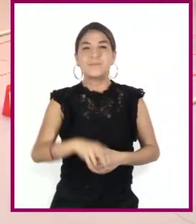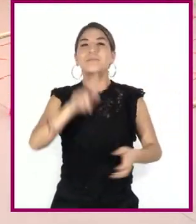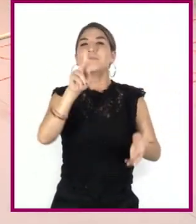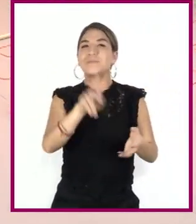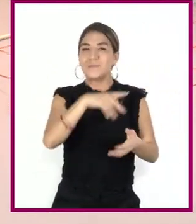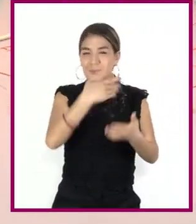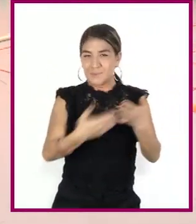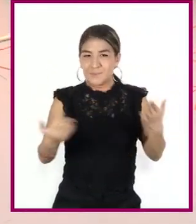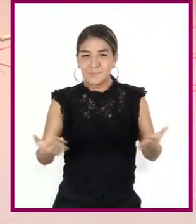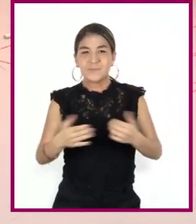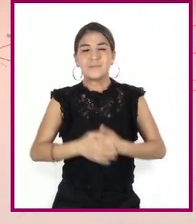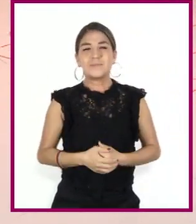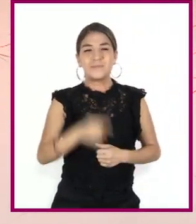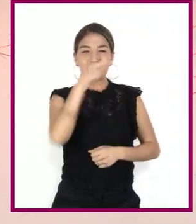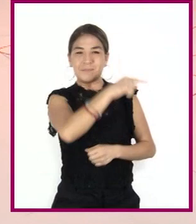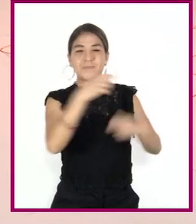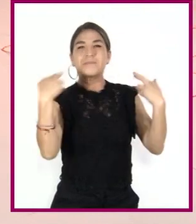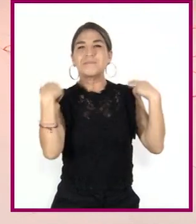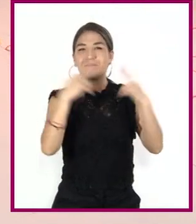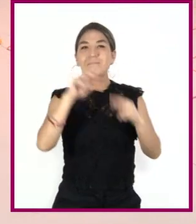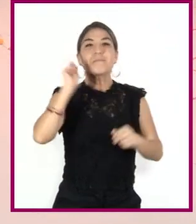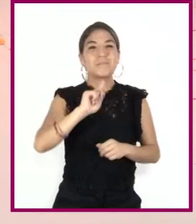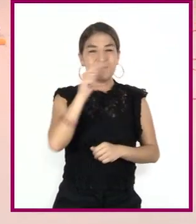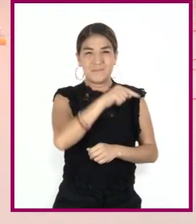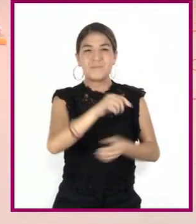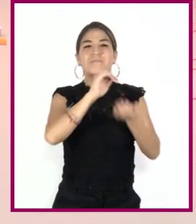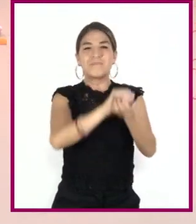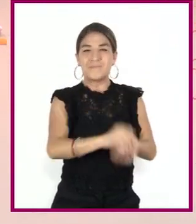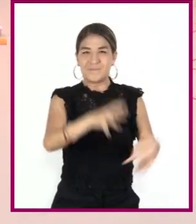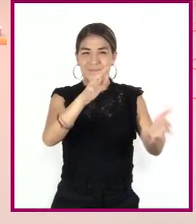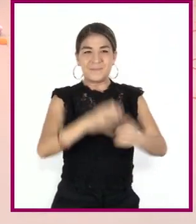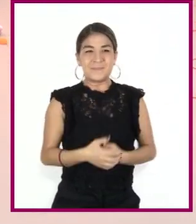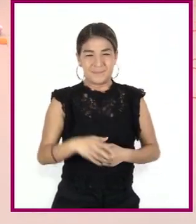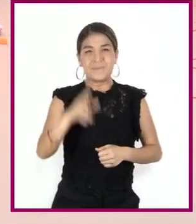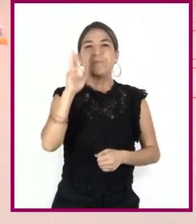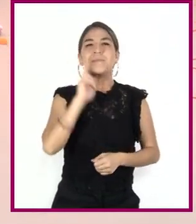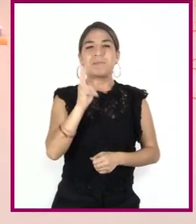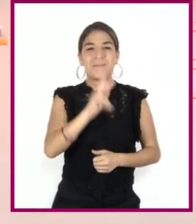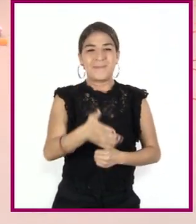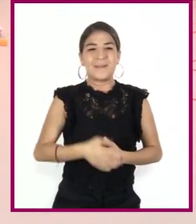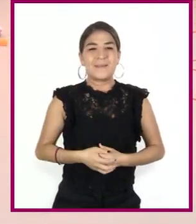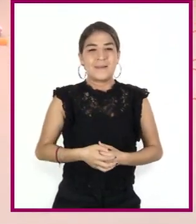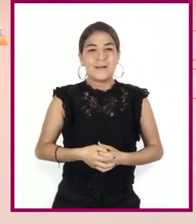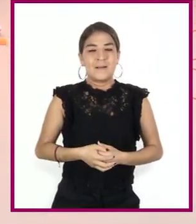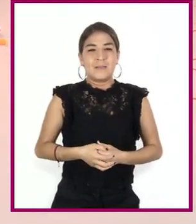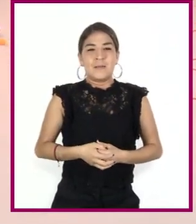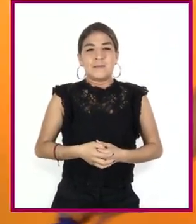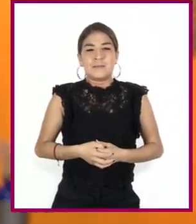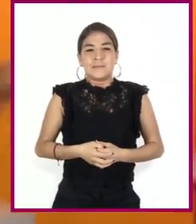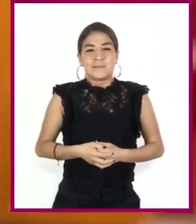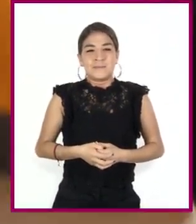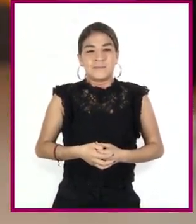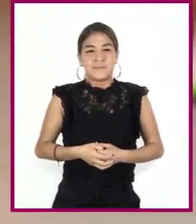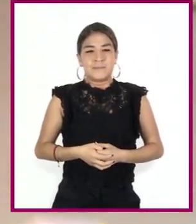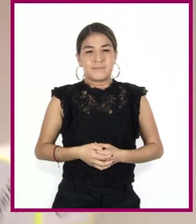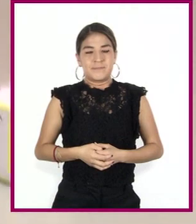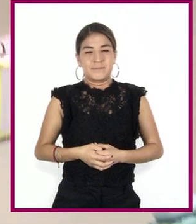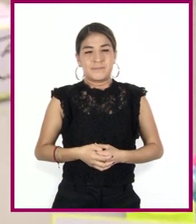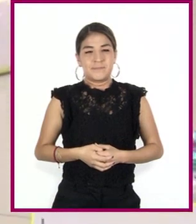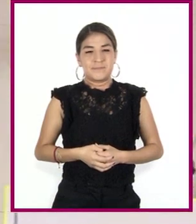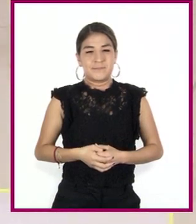parece, Xochitl, que haces el siguiente lanzamiento? Usted es maestra. Perfecto. Y vamos a ver a qué zona nos lleva.